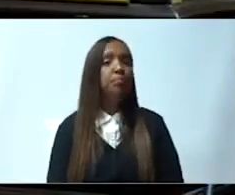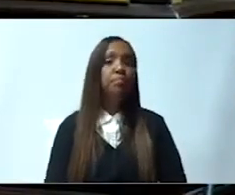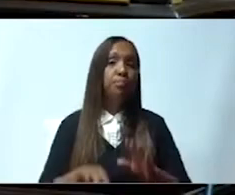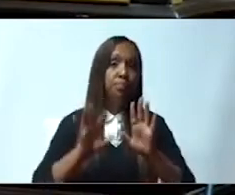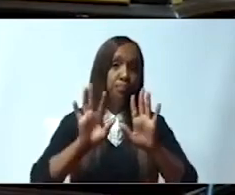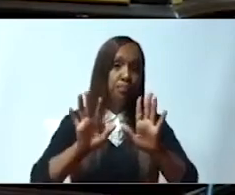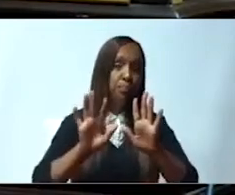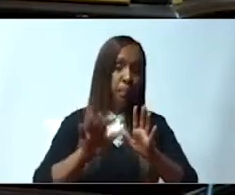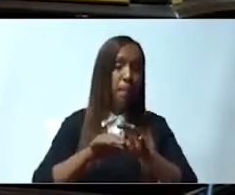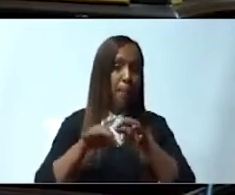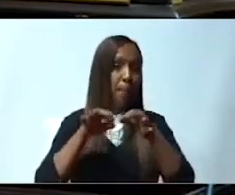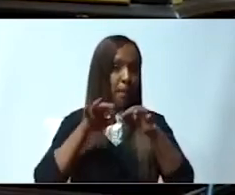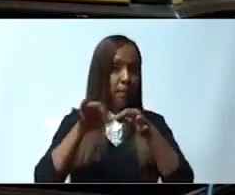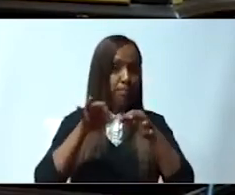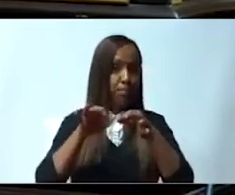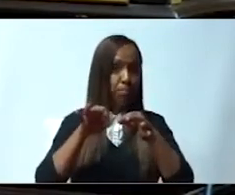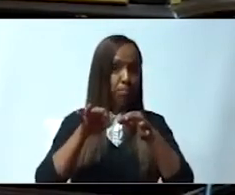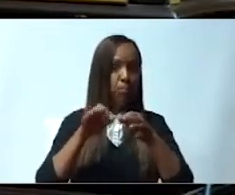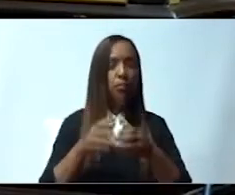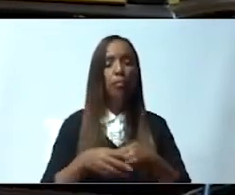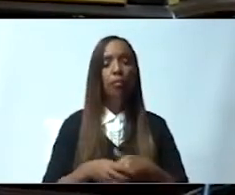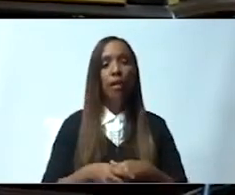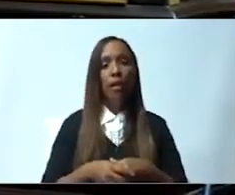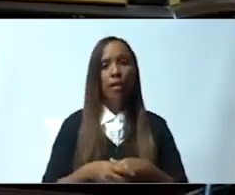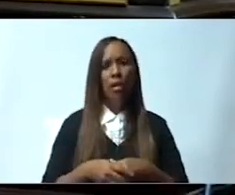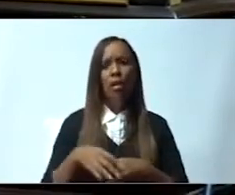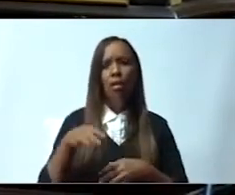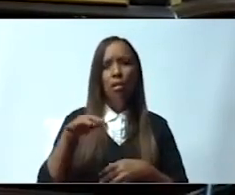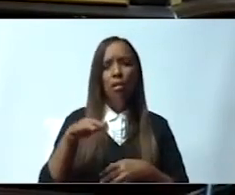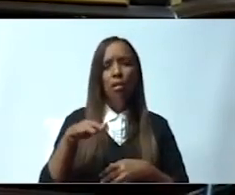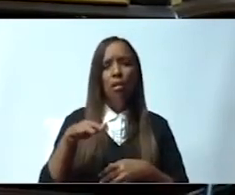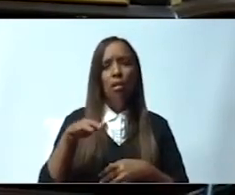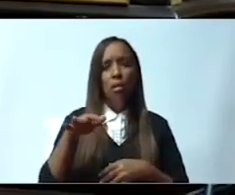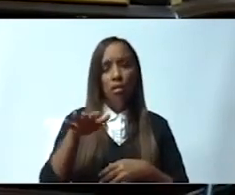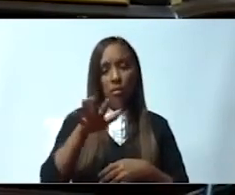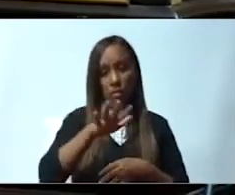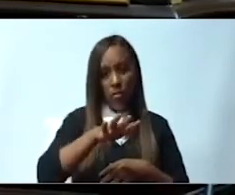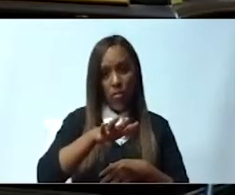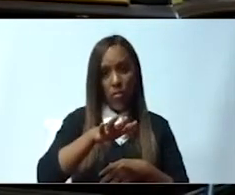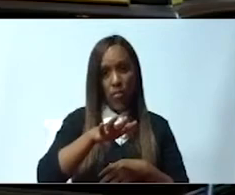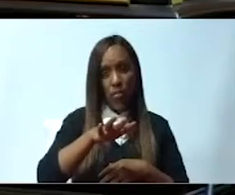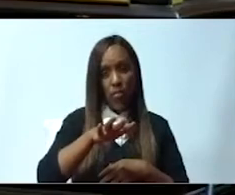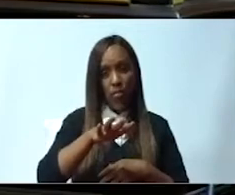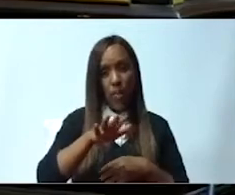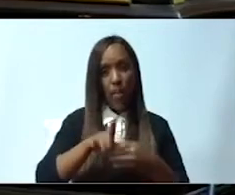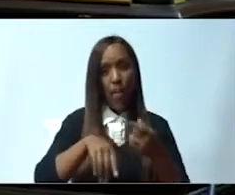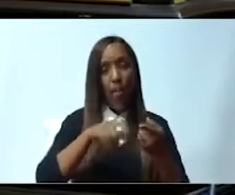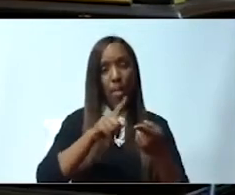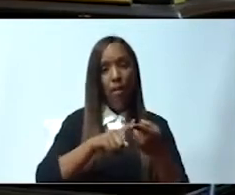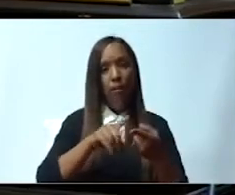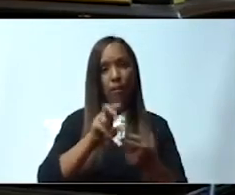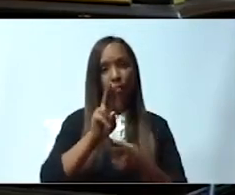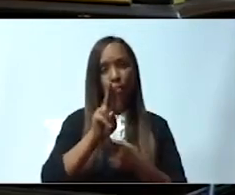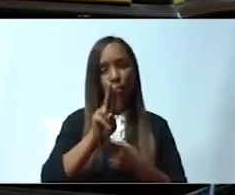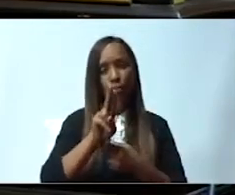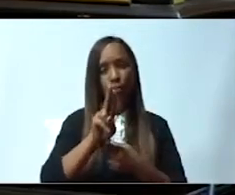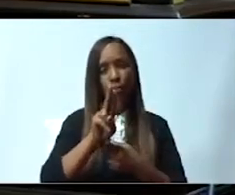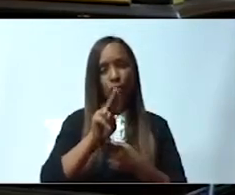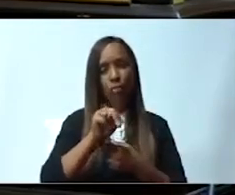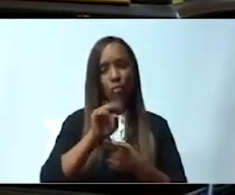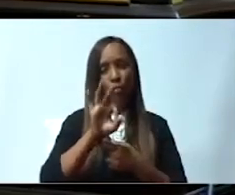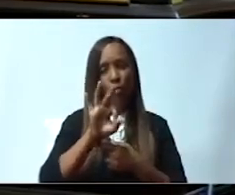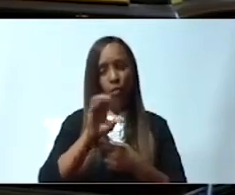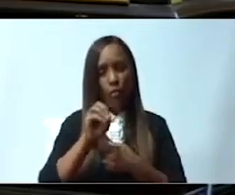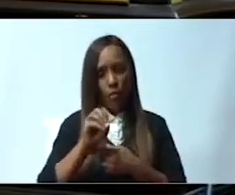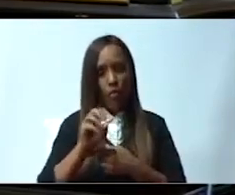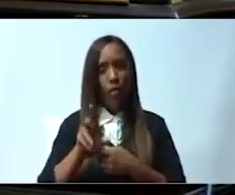las principales universidades del país que trabajan la investigación, del sector de los jardines la del UNFU, norte, la UNFU e INTEX, en